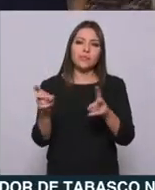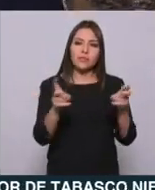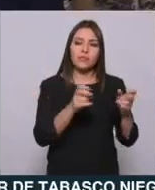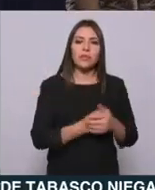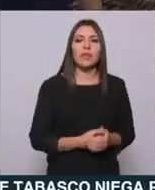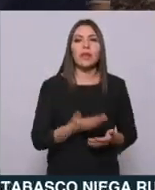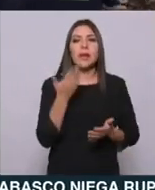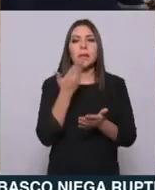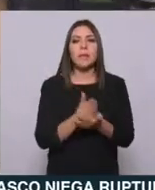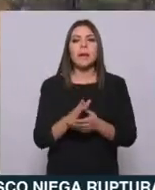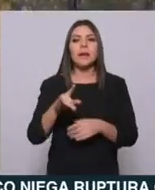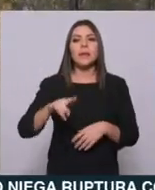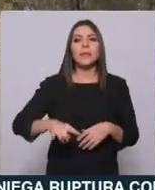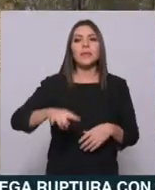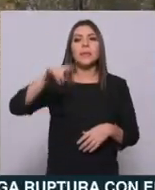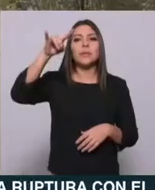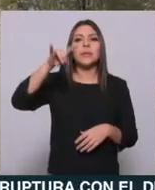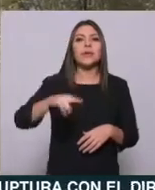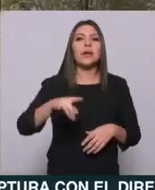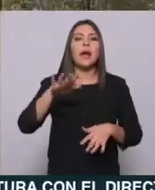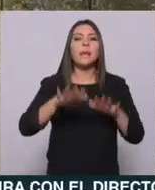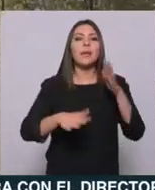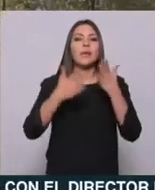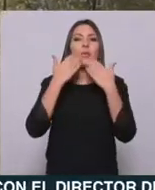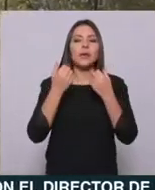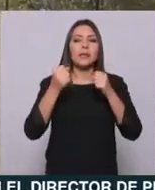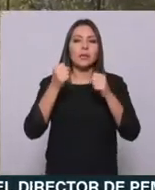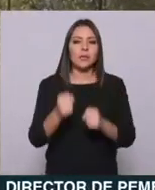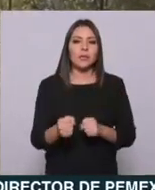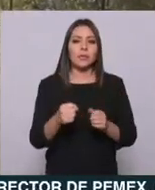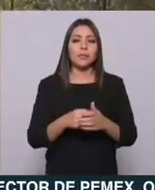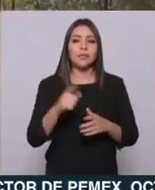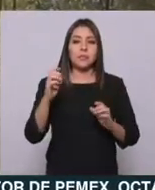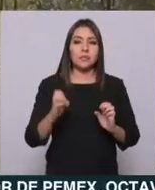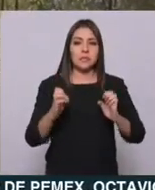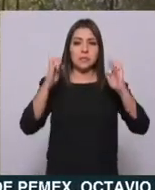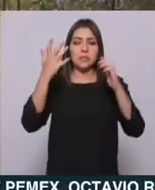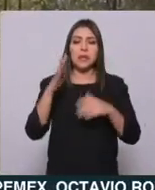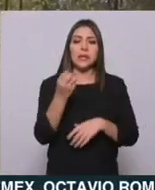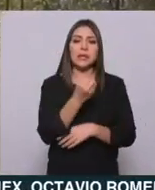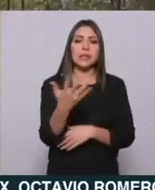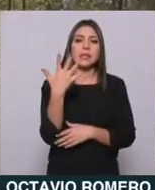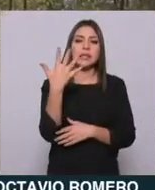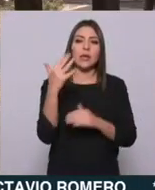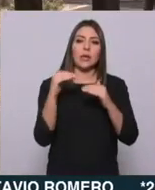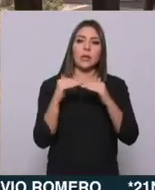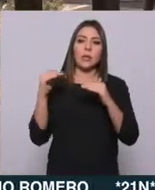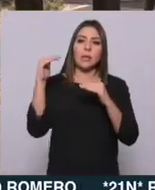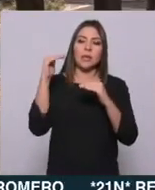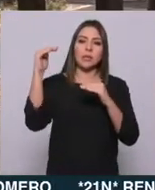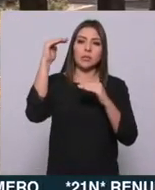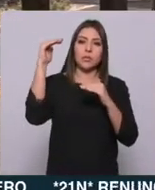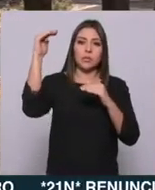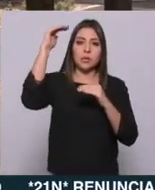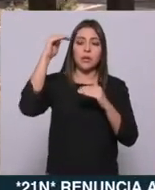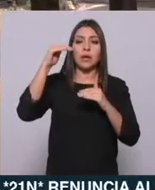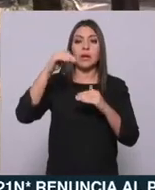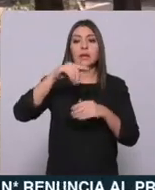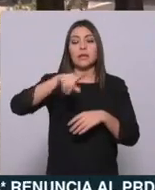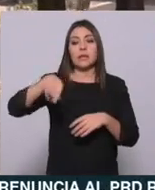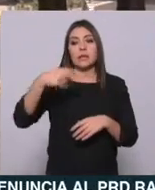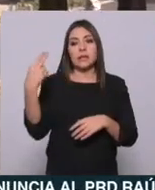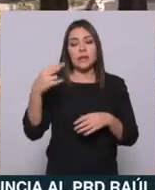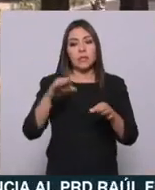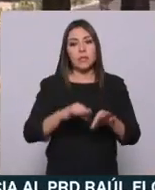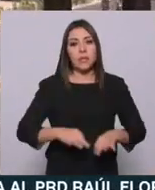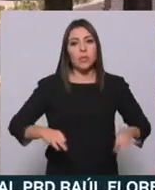nuestros elevadores. Y es que estos edificios como mínimo son de 5 pisos en adelante, por lo que se vuelve fundamental el